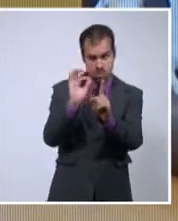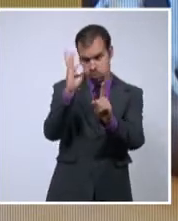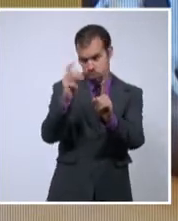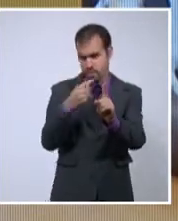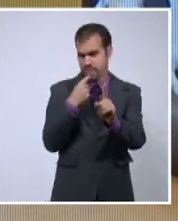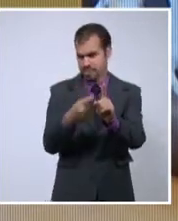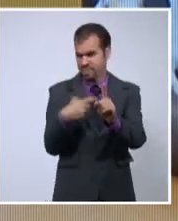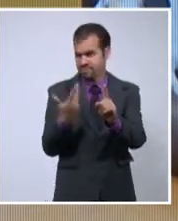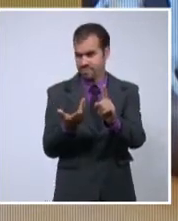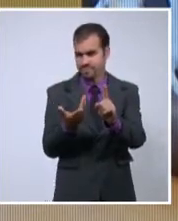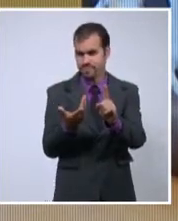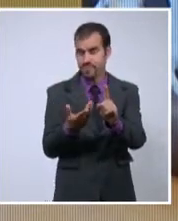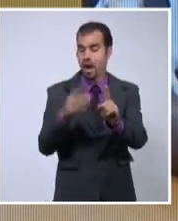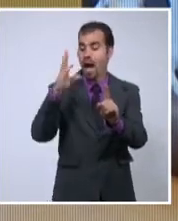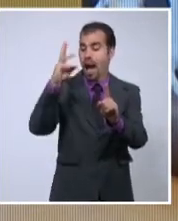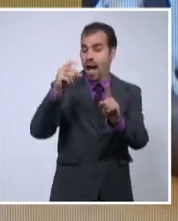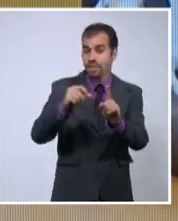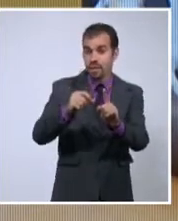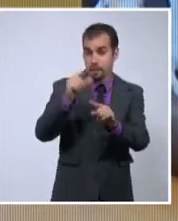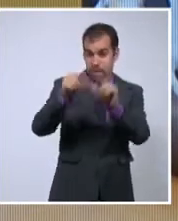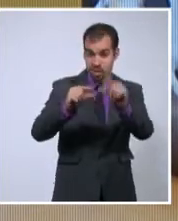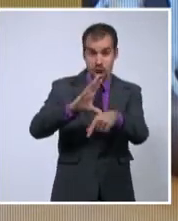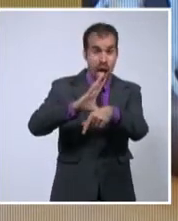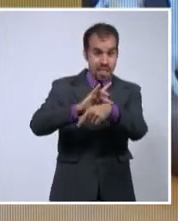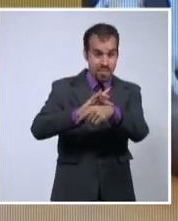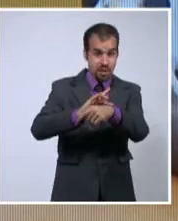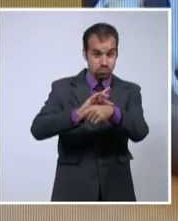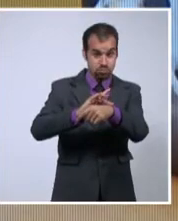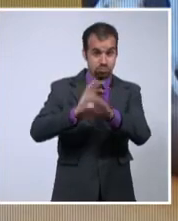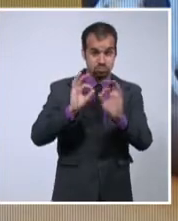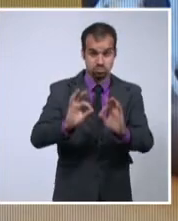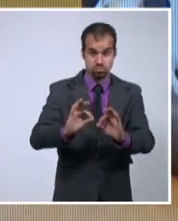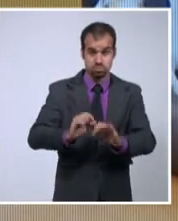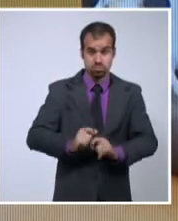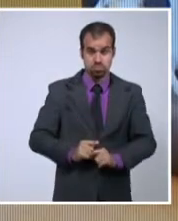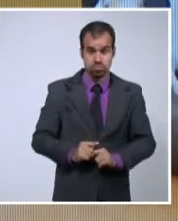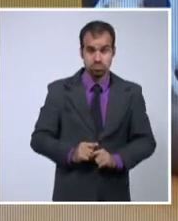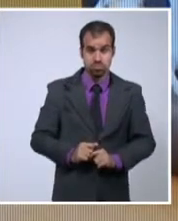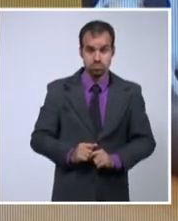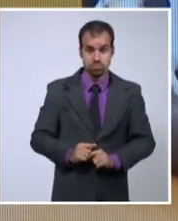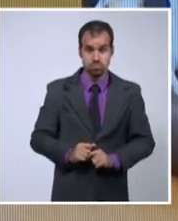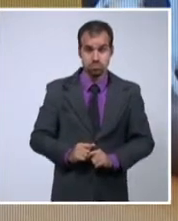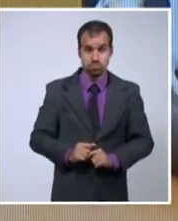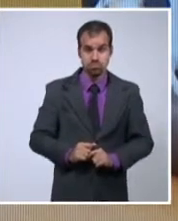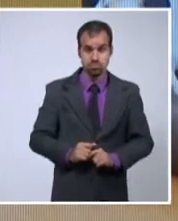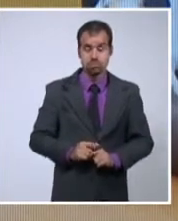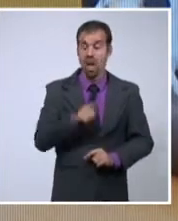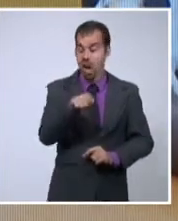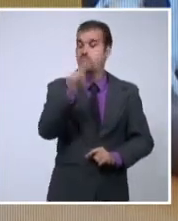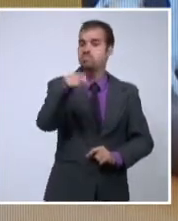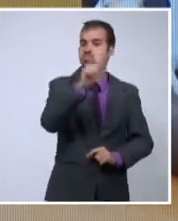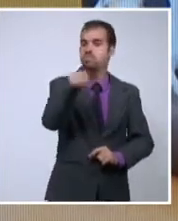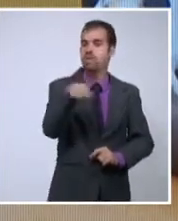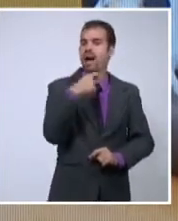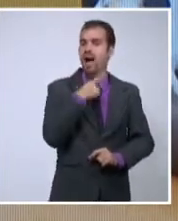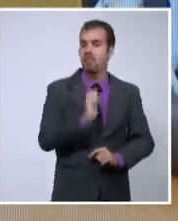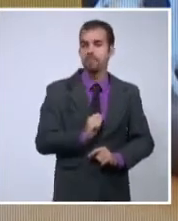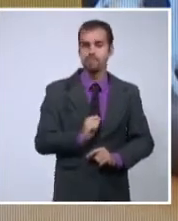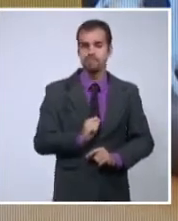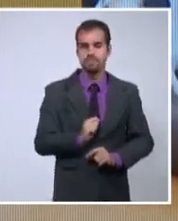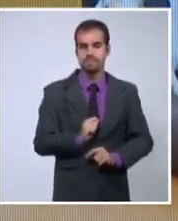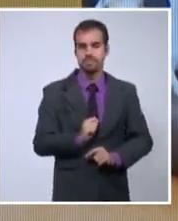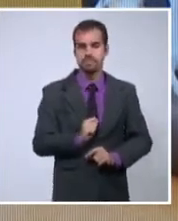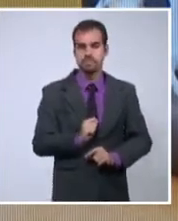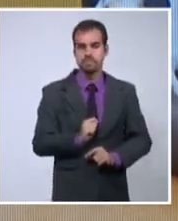de los casos confirmados, de lo que precisamos, la prohibición de algunas actividades, sobre